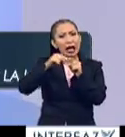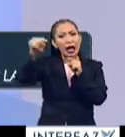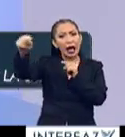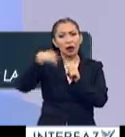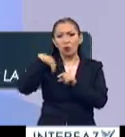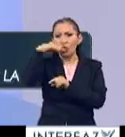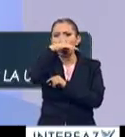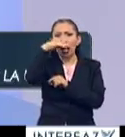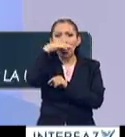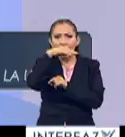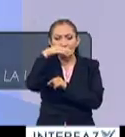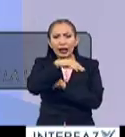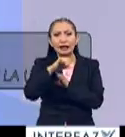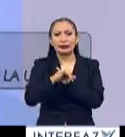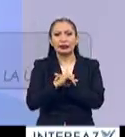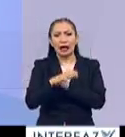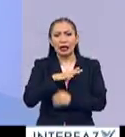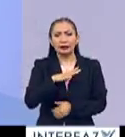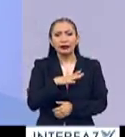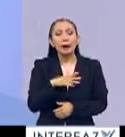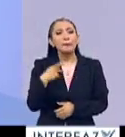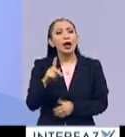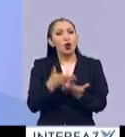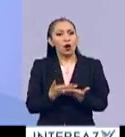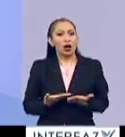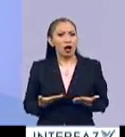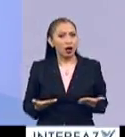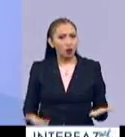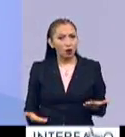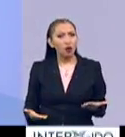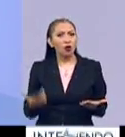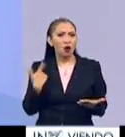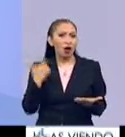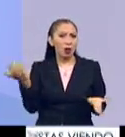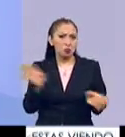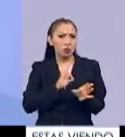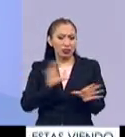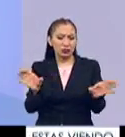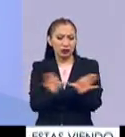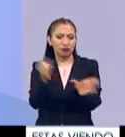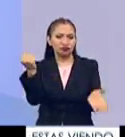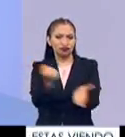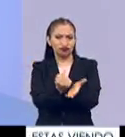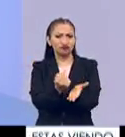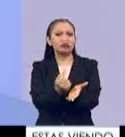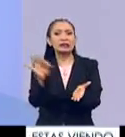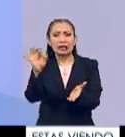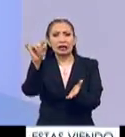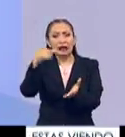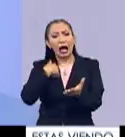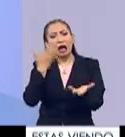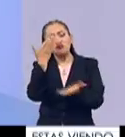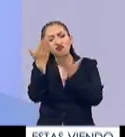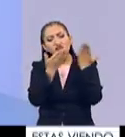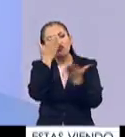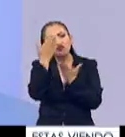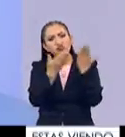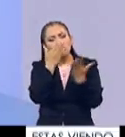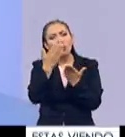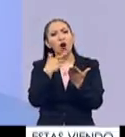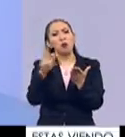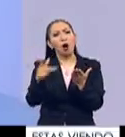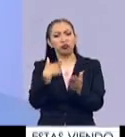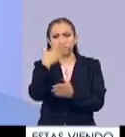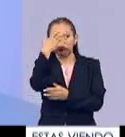acceso gratuito en internet, pero que además pueden certificarse, es decir, si alguien los toma de